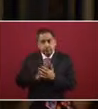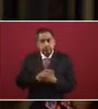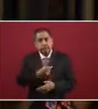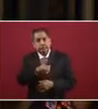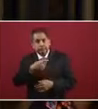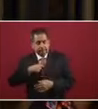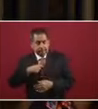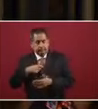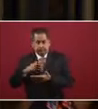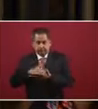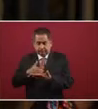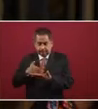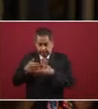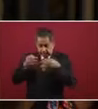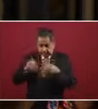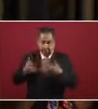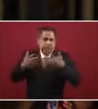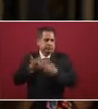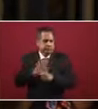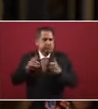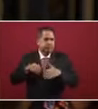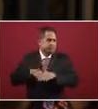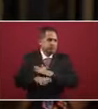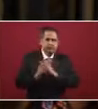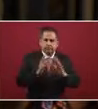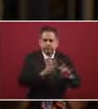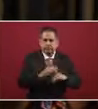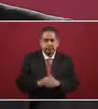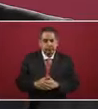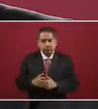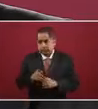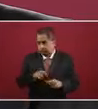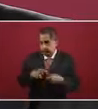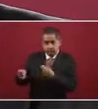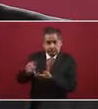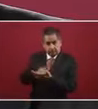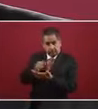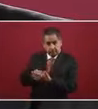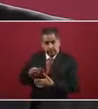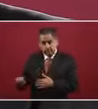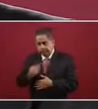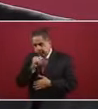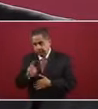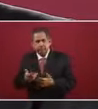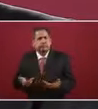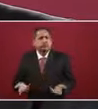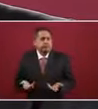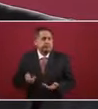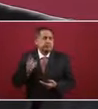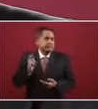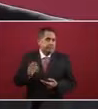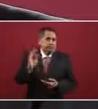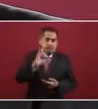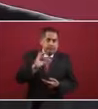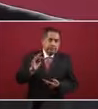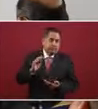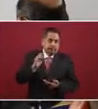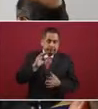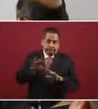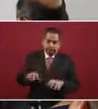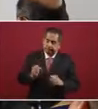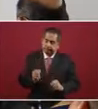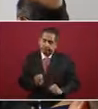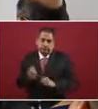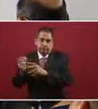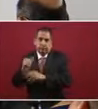un documento para que puedan transitar. Si no va a ser posible darles ese documento, entonces sería muy bueno que pues se les